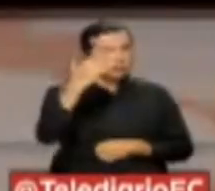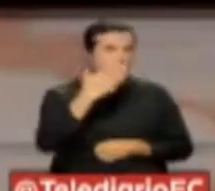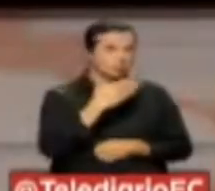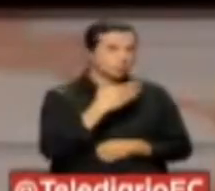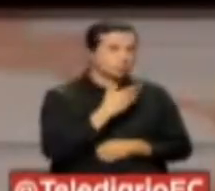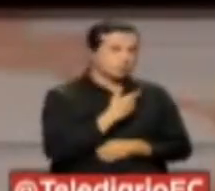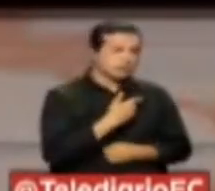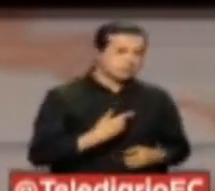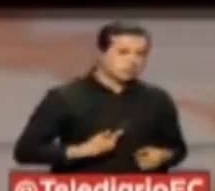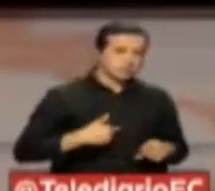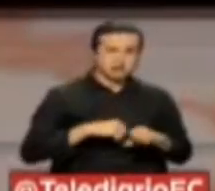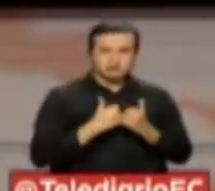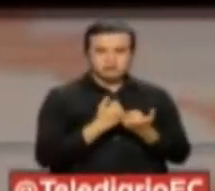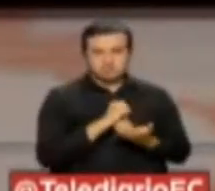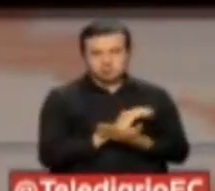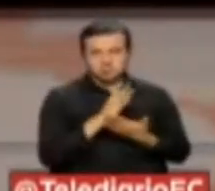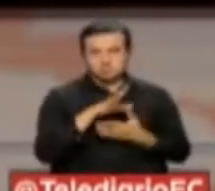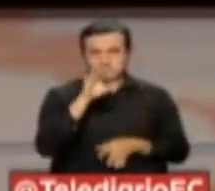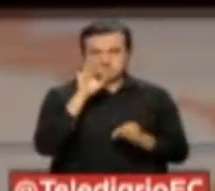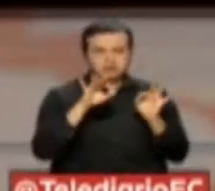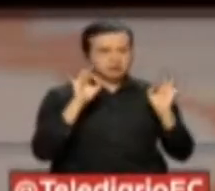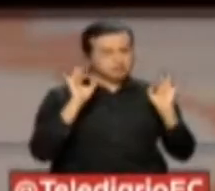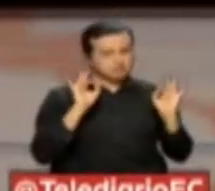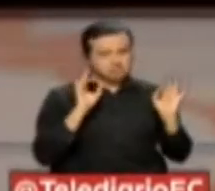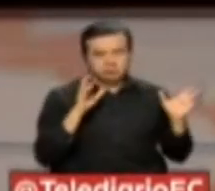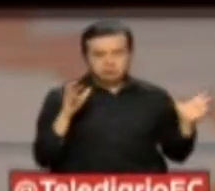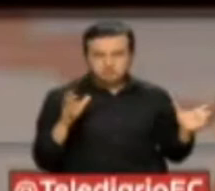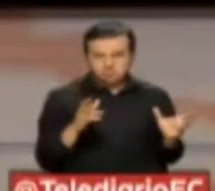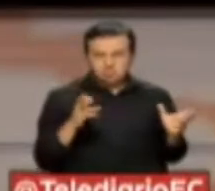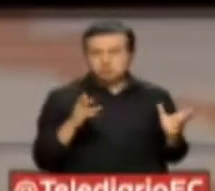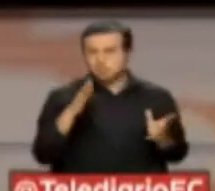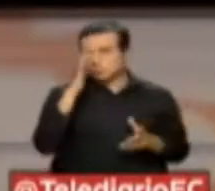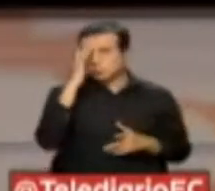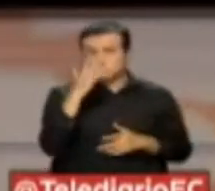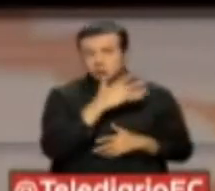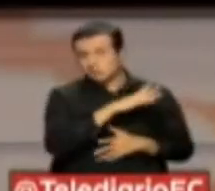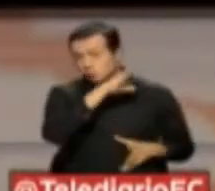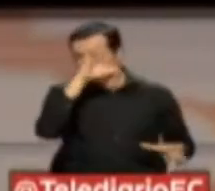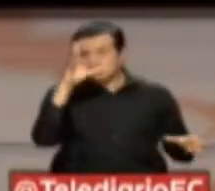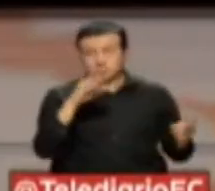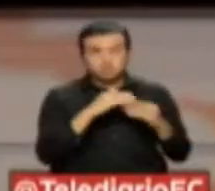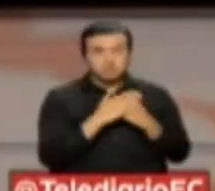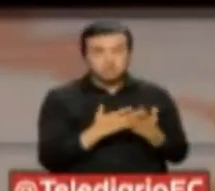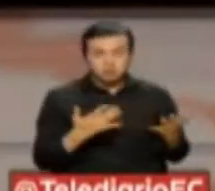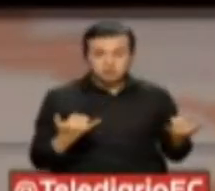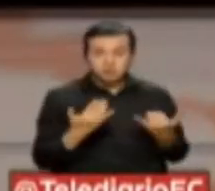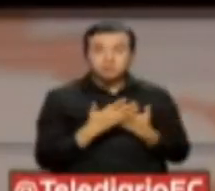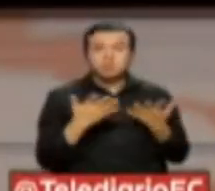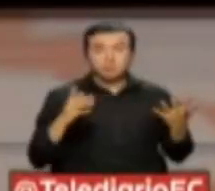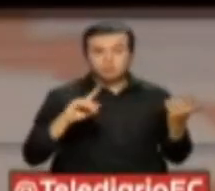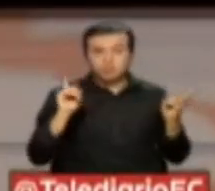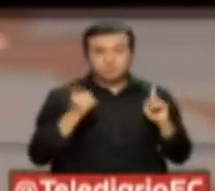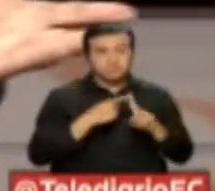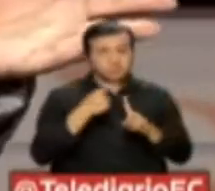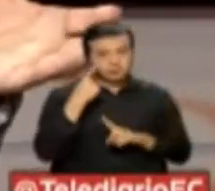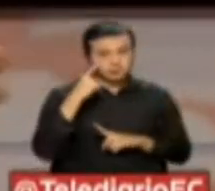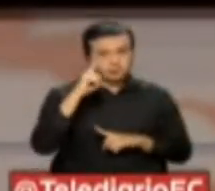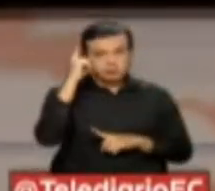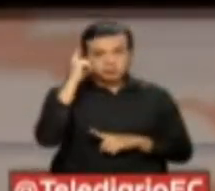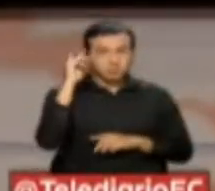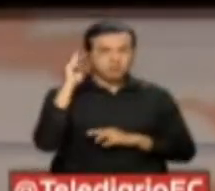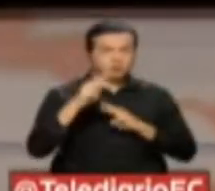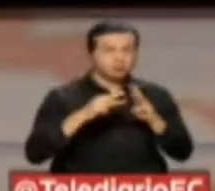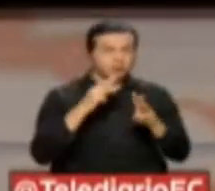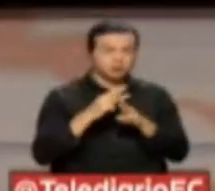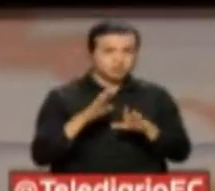asambleístas van a ver las designaciones adecuadas porque este sistema este sistema en primer lugar es el único que existe en